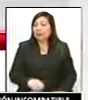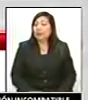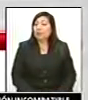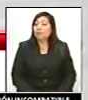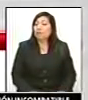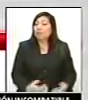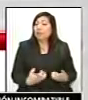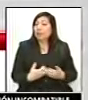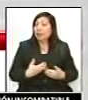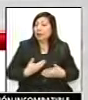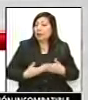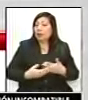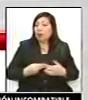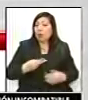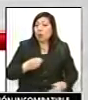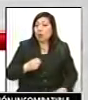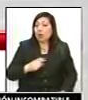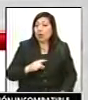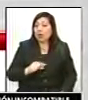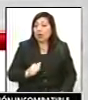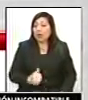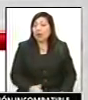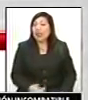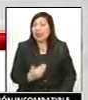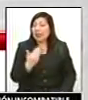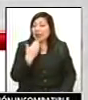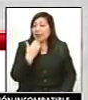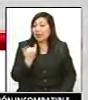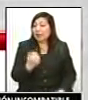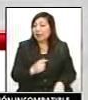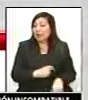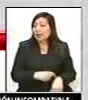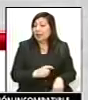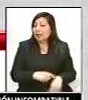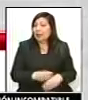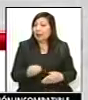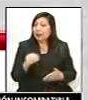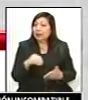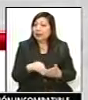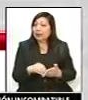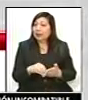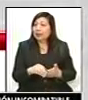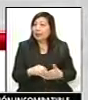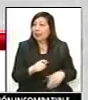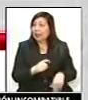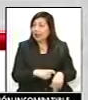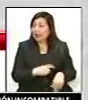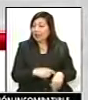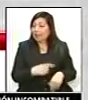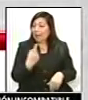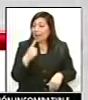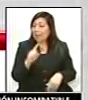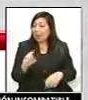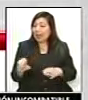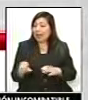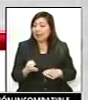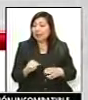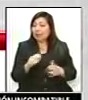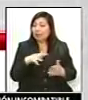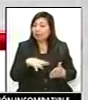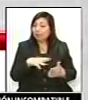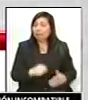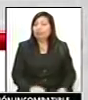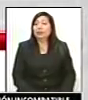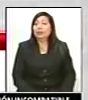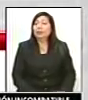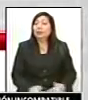La empresa de generación Huallaga S.A., quien en ese momento tenía la concesión temporal para realizar estudios para